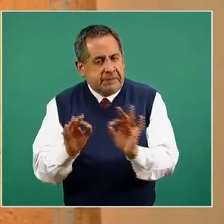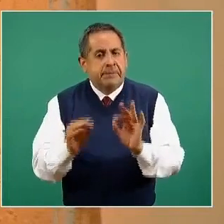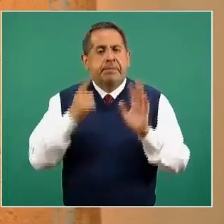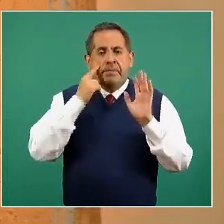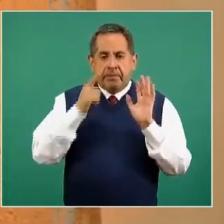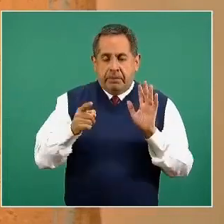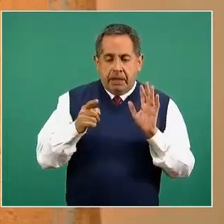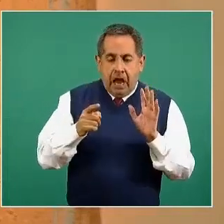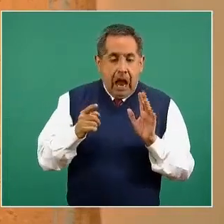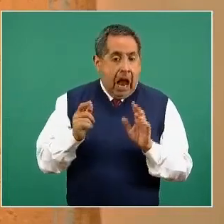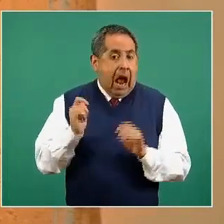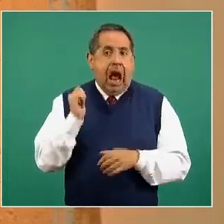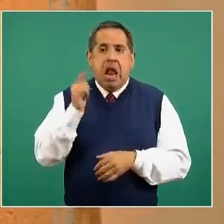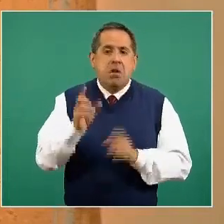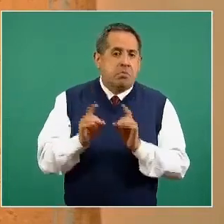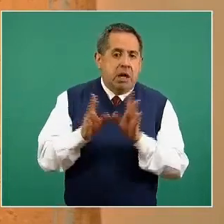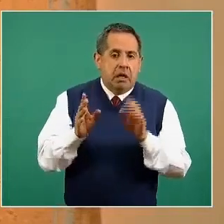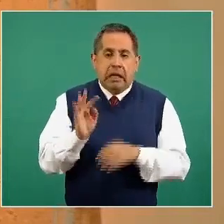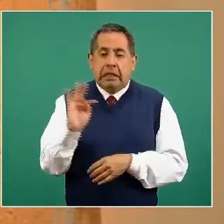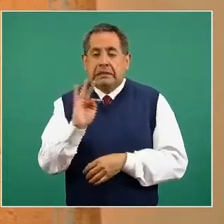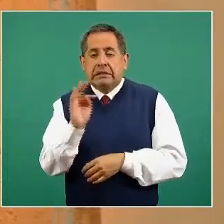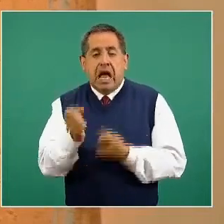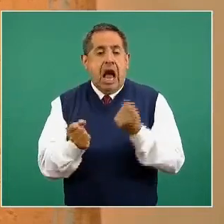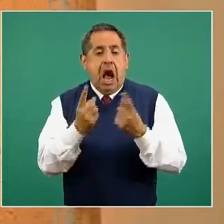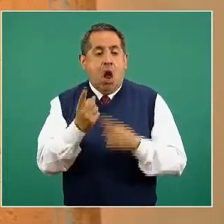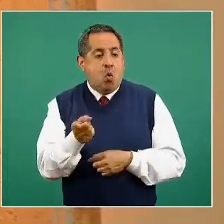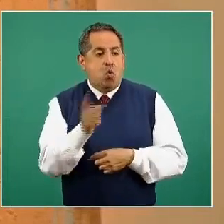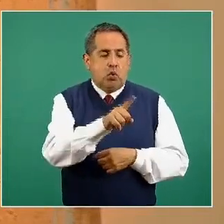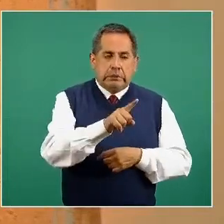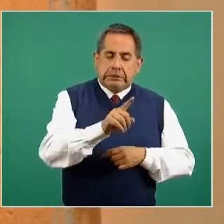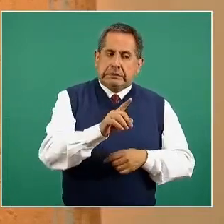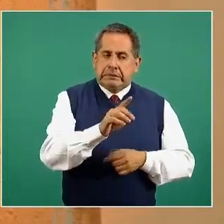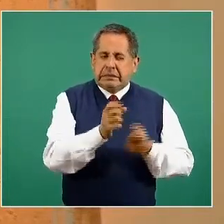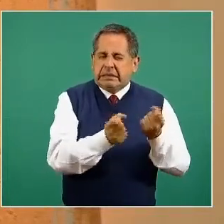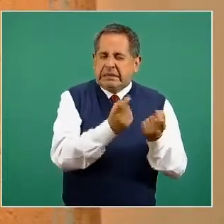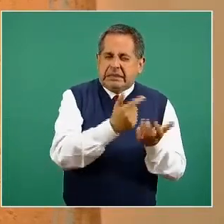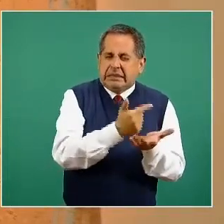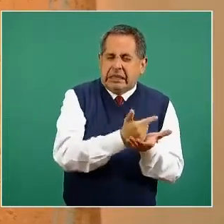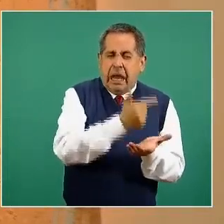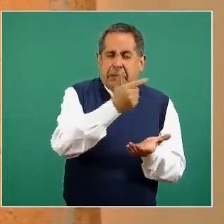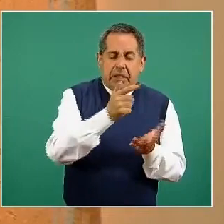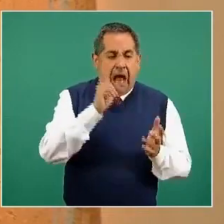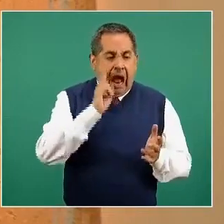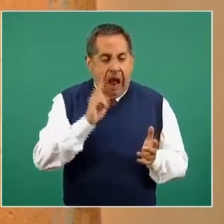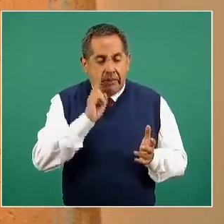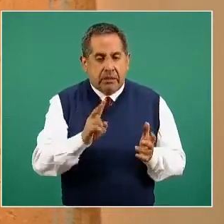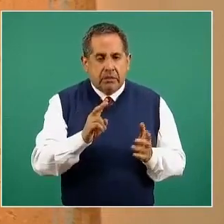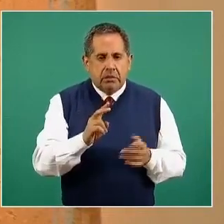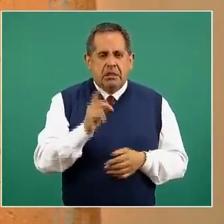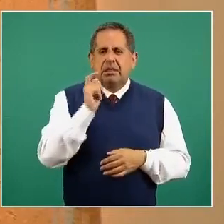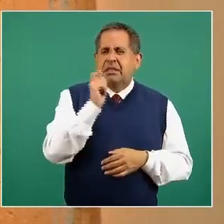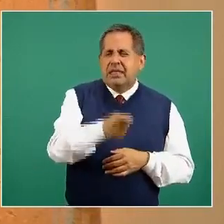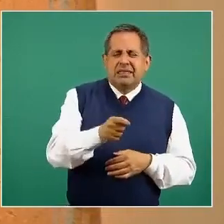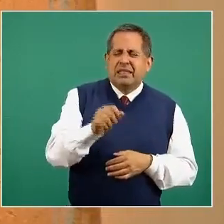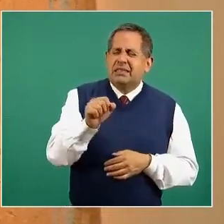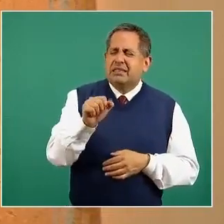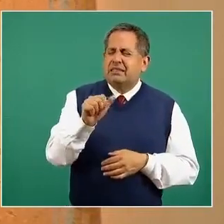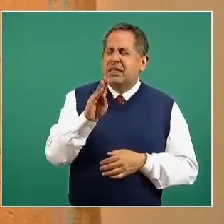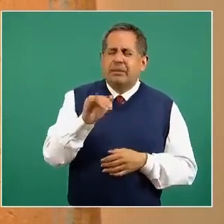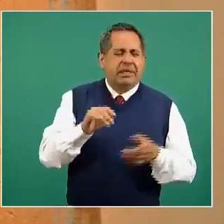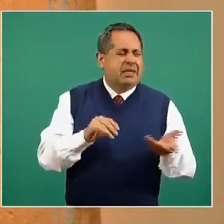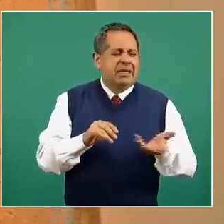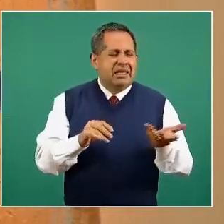para tener atención a aquellos que pudieran ser de importancia. Los ESAVI graves. ¿Qué quiere decir ESAVI?